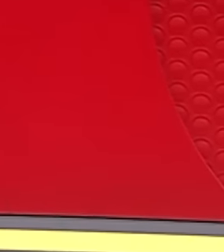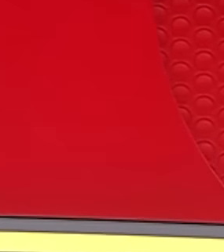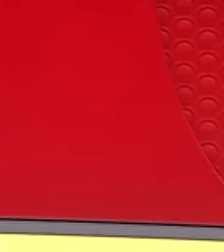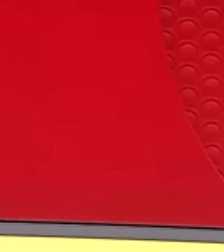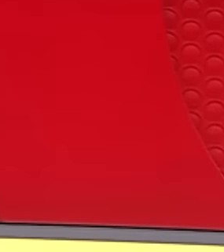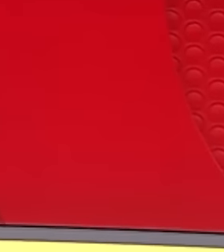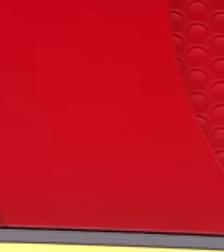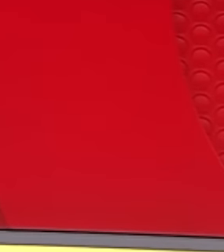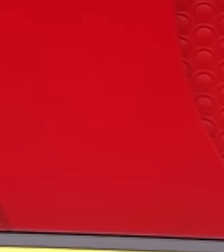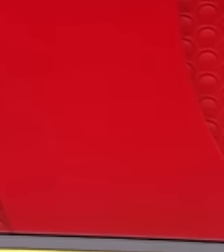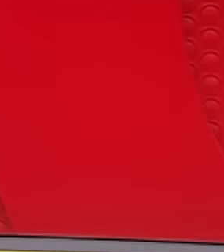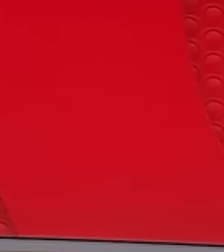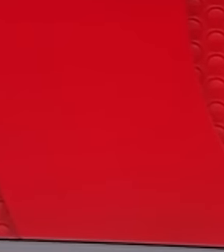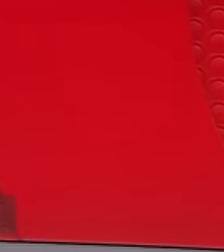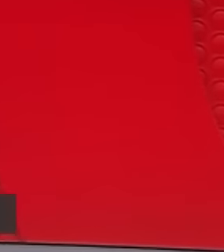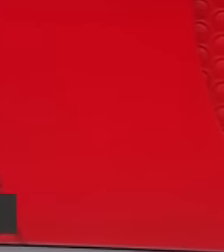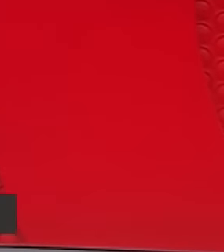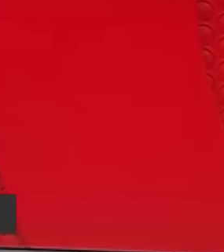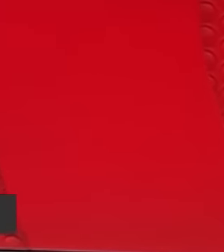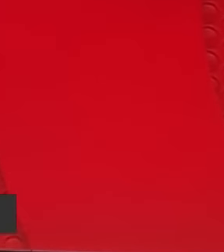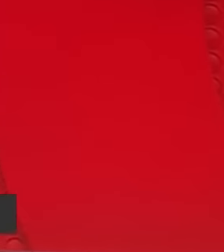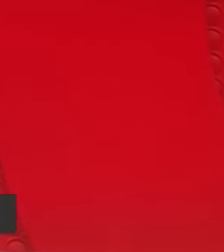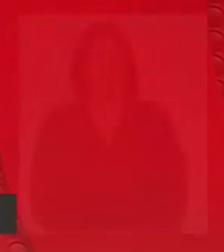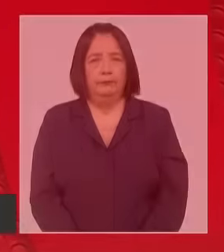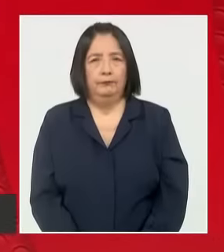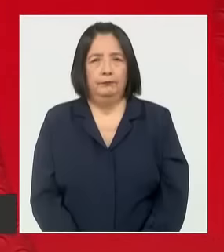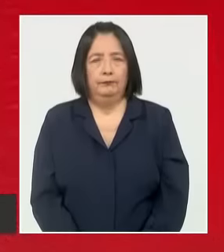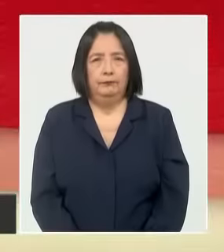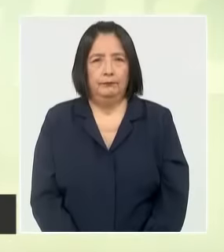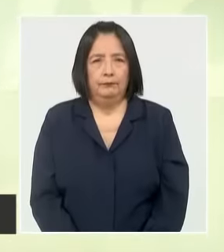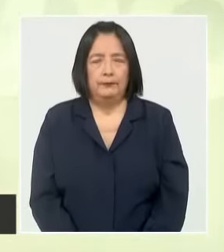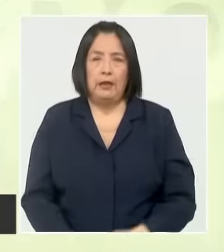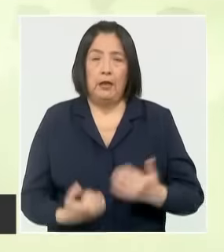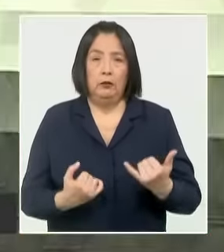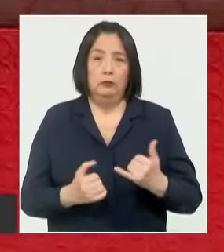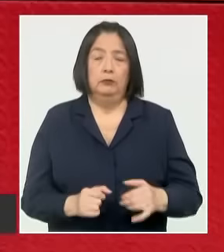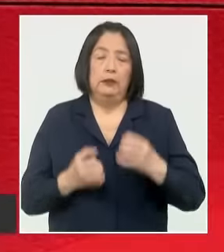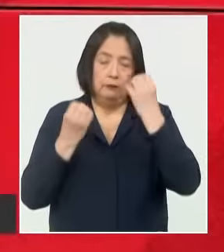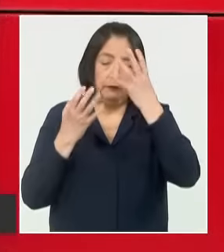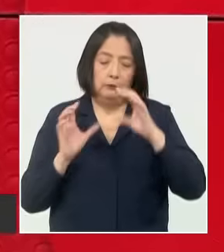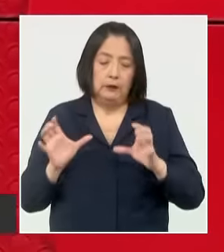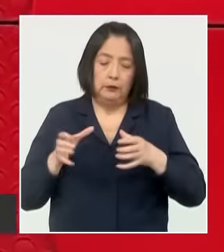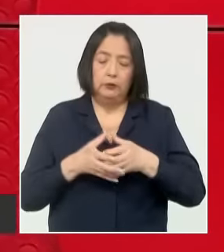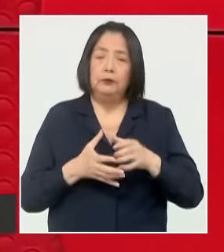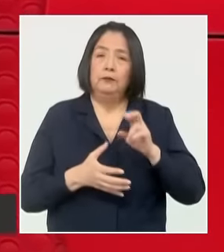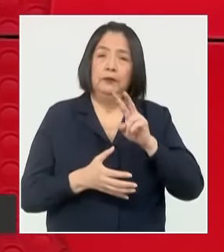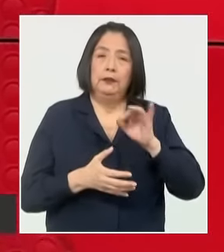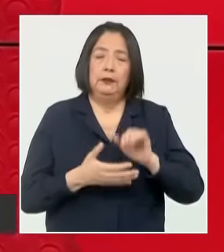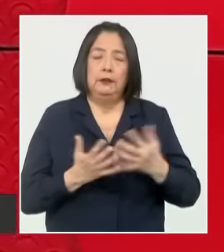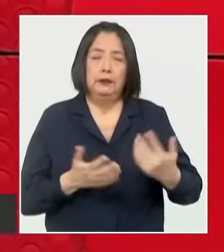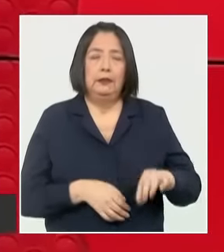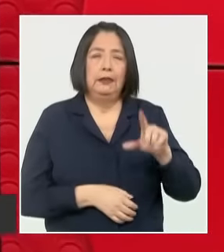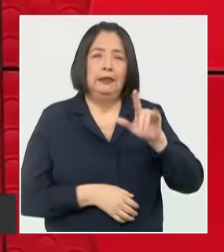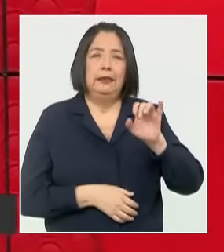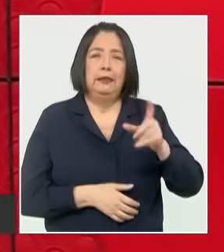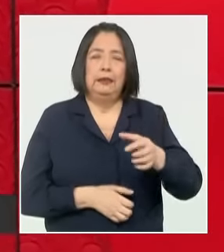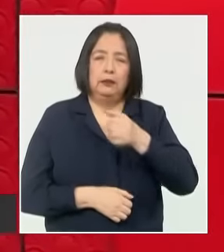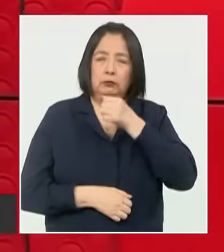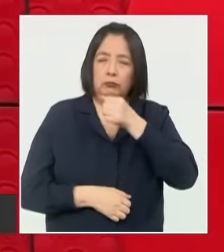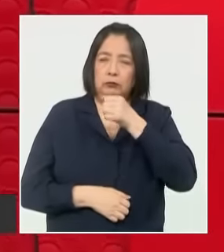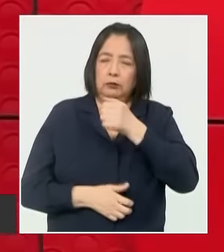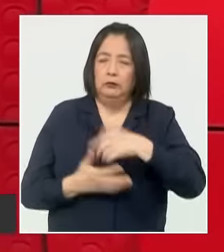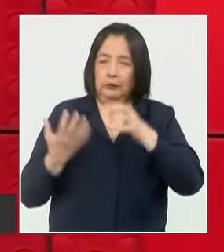Bueno, ahora vamos a ir con información desde la Videna, porque en la sede delegado está Ángel Leiva